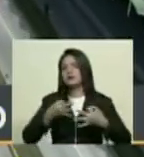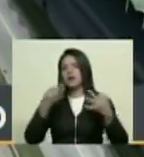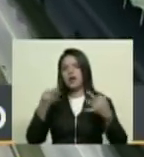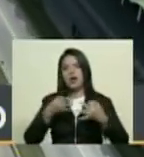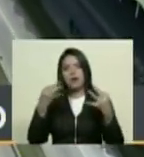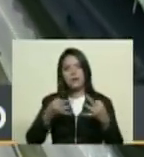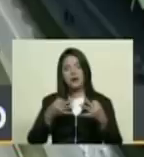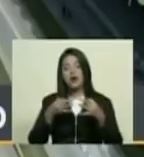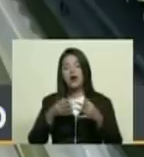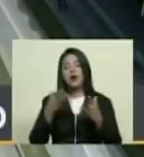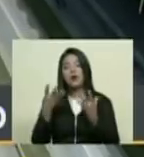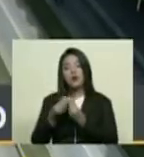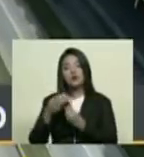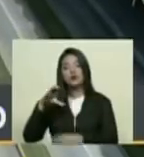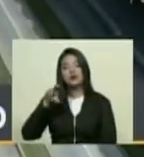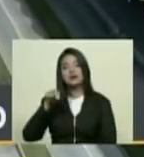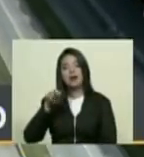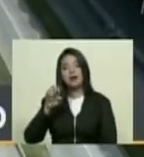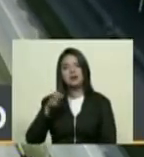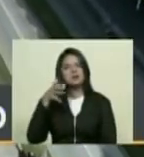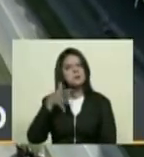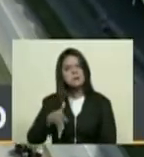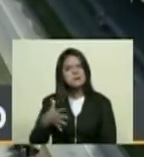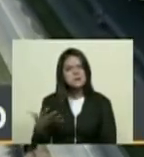el Consejo Nacional Electoral para